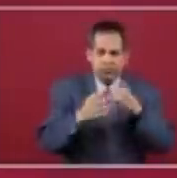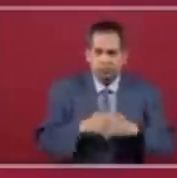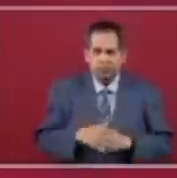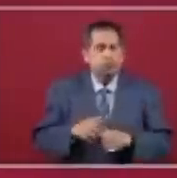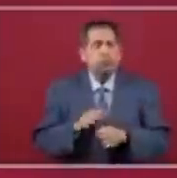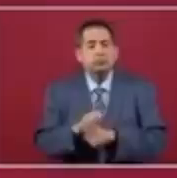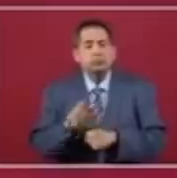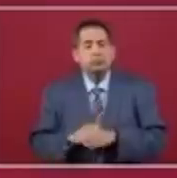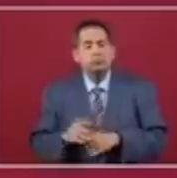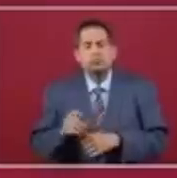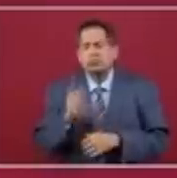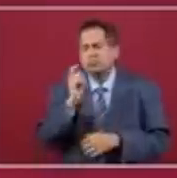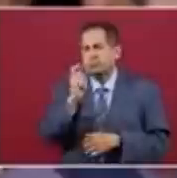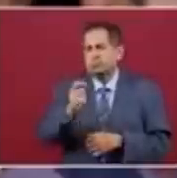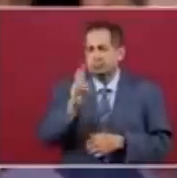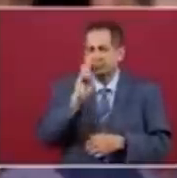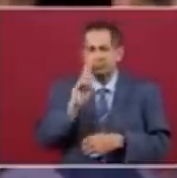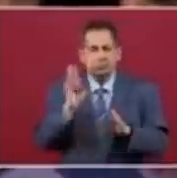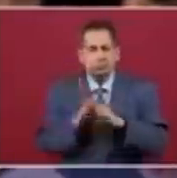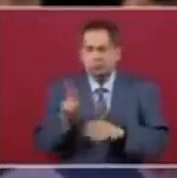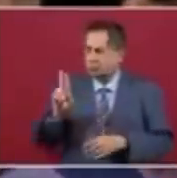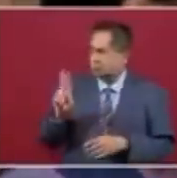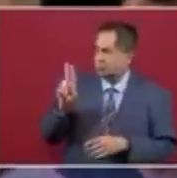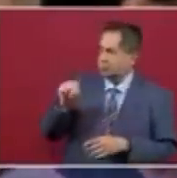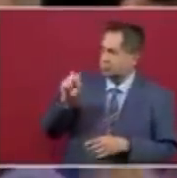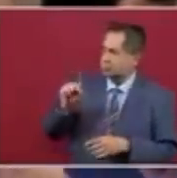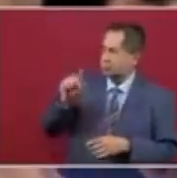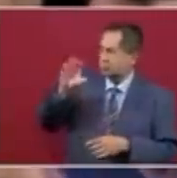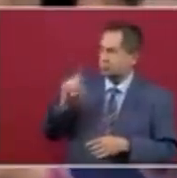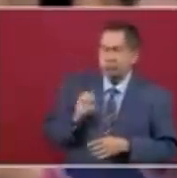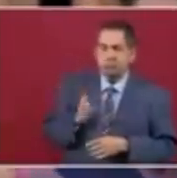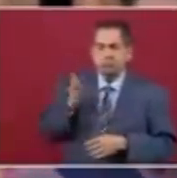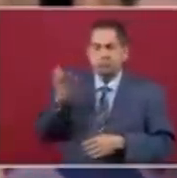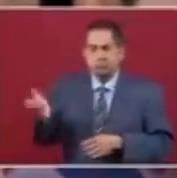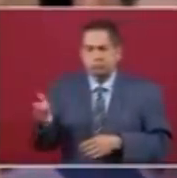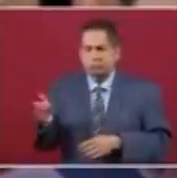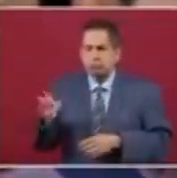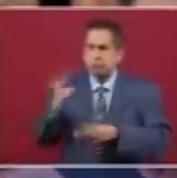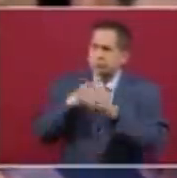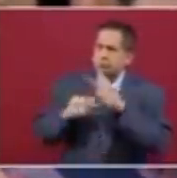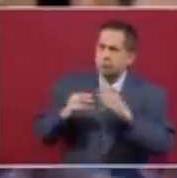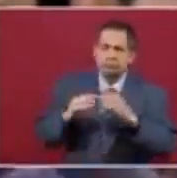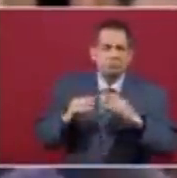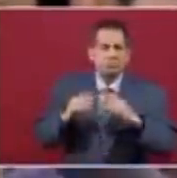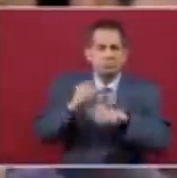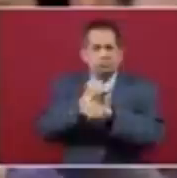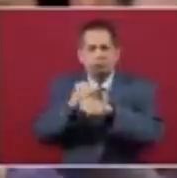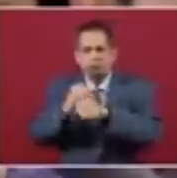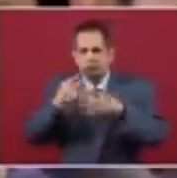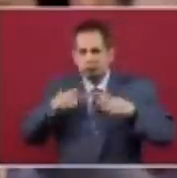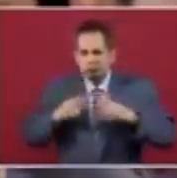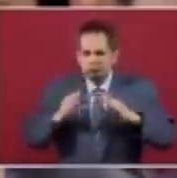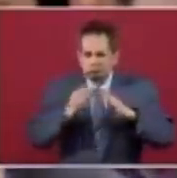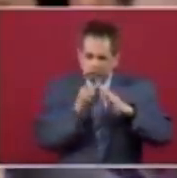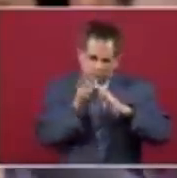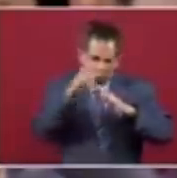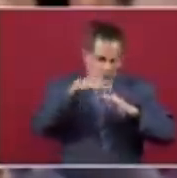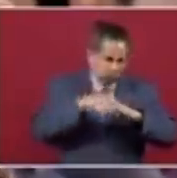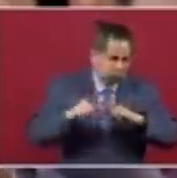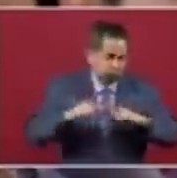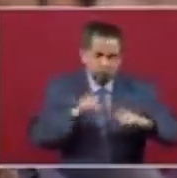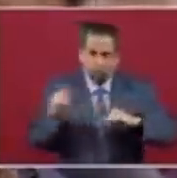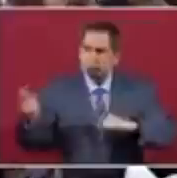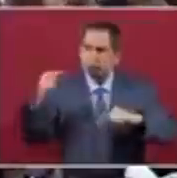¿cuál es la posibilidad de que a través de la UNESCO puedan pedir vulcanólogos y sismólogos para analizar la cuestión del proyecto